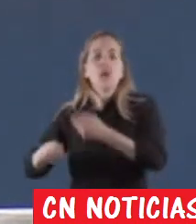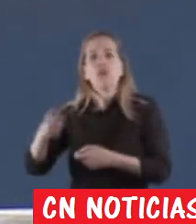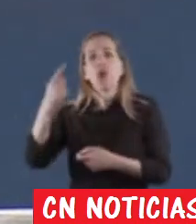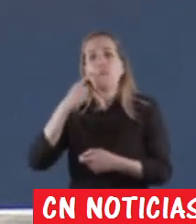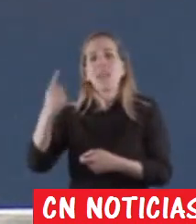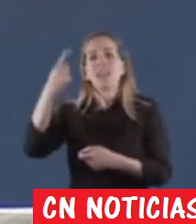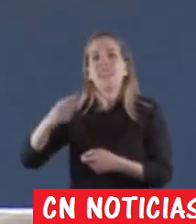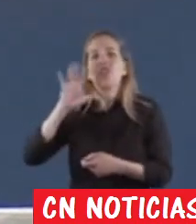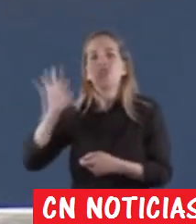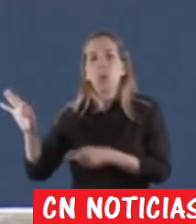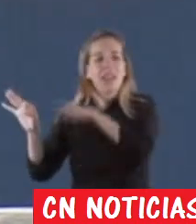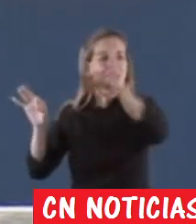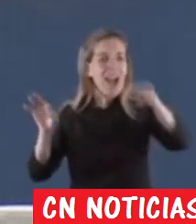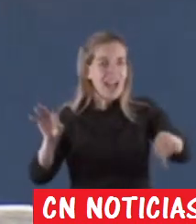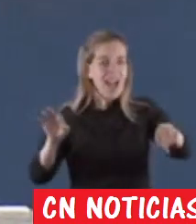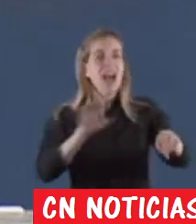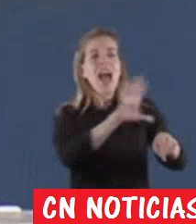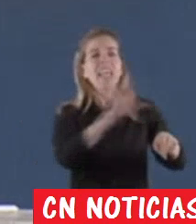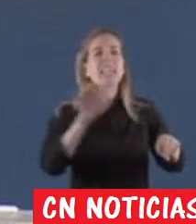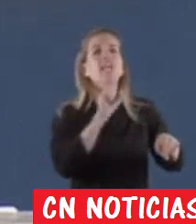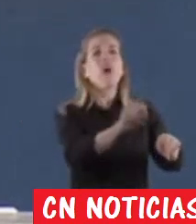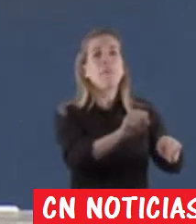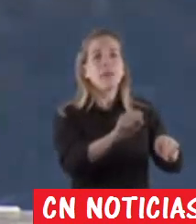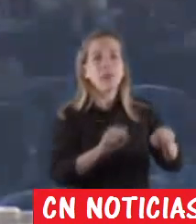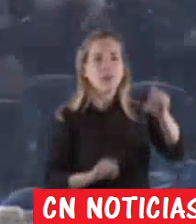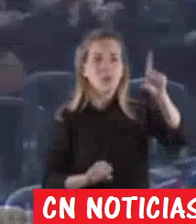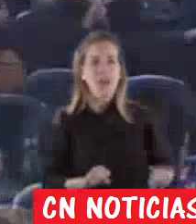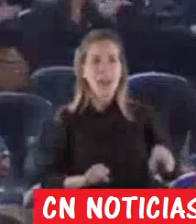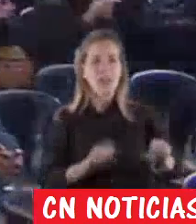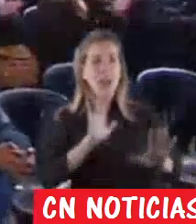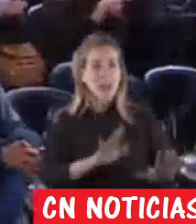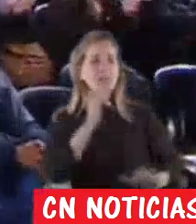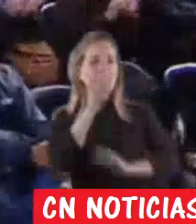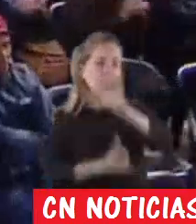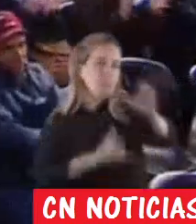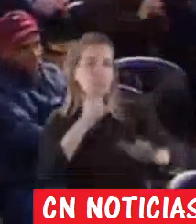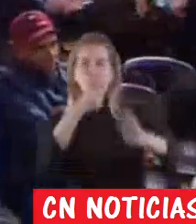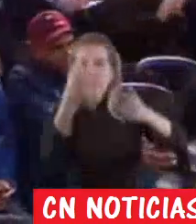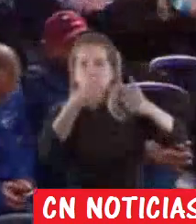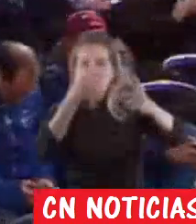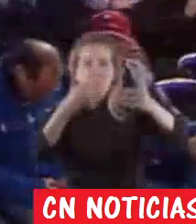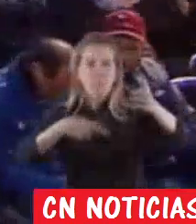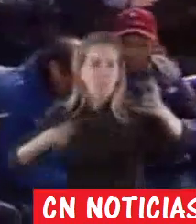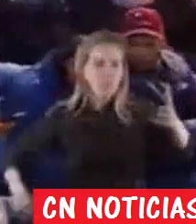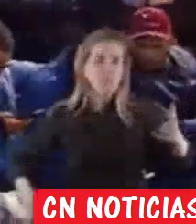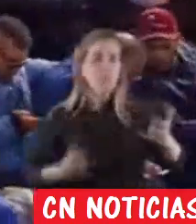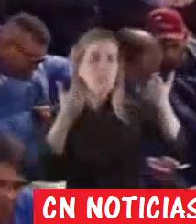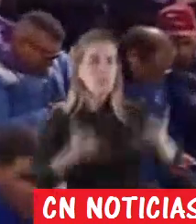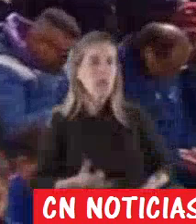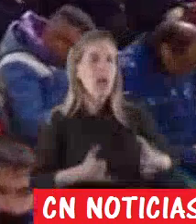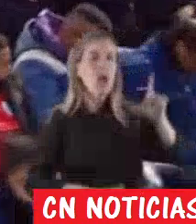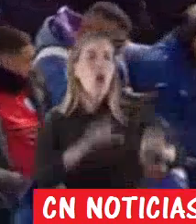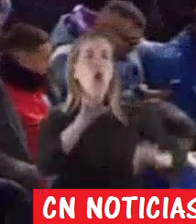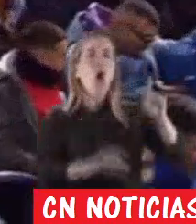500 pesos va a costar acá Loma Zamora. Y así podría explicar innumerable cantidad de ofertas